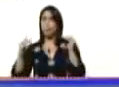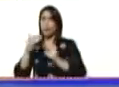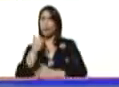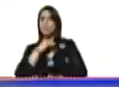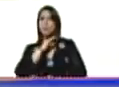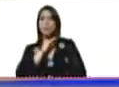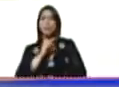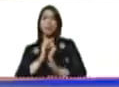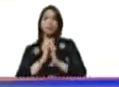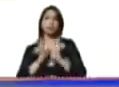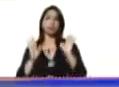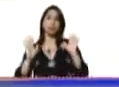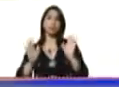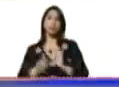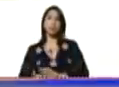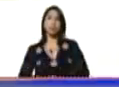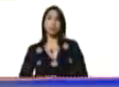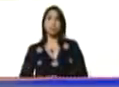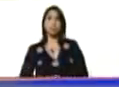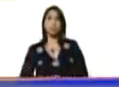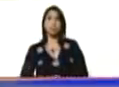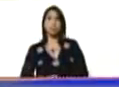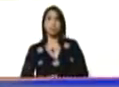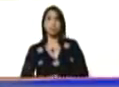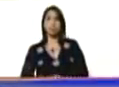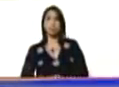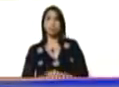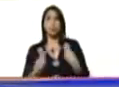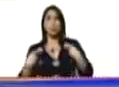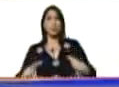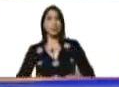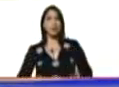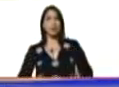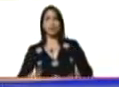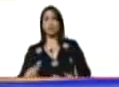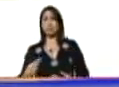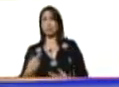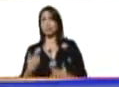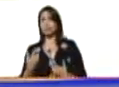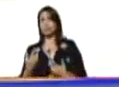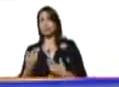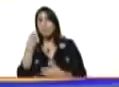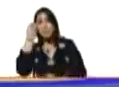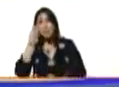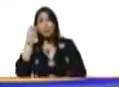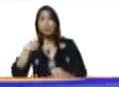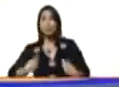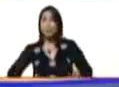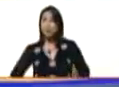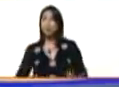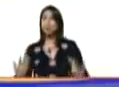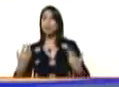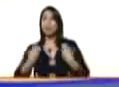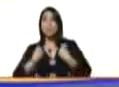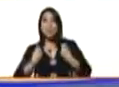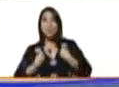ser humano, pensando en la humanidad, en la igualdad, en la unidad de los seres